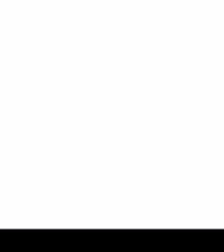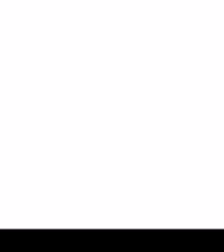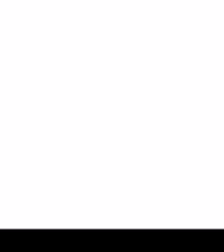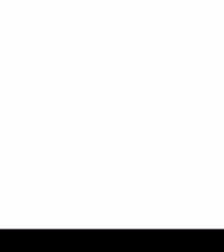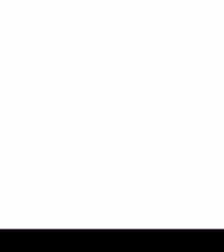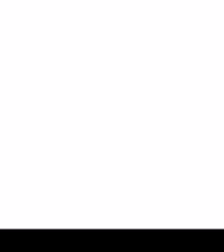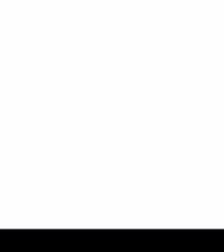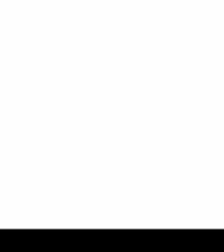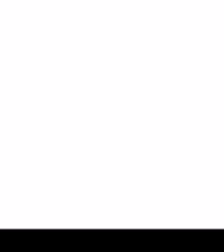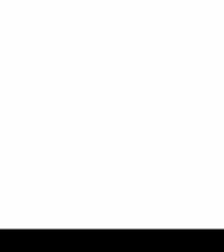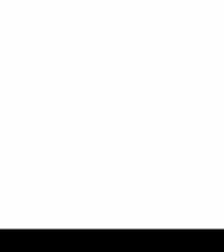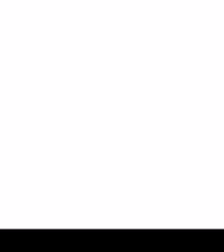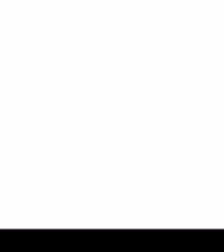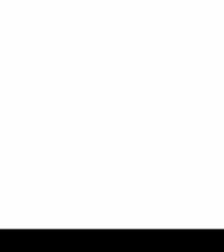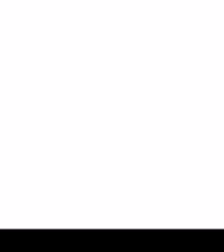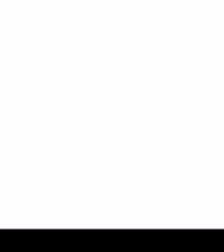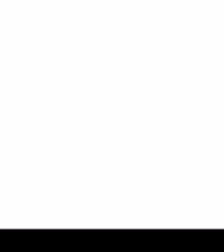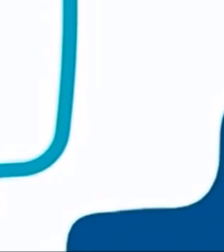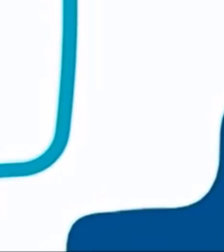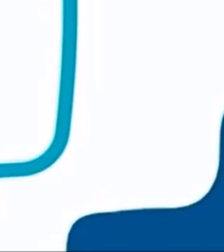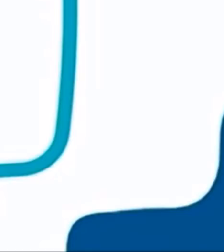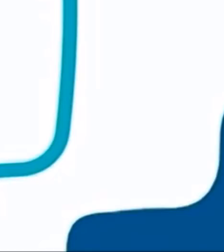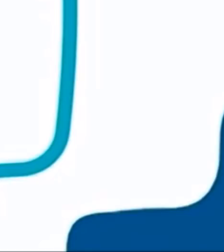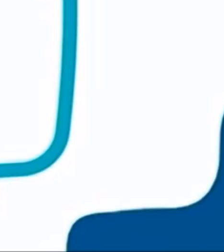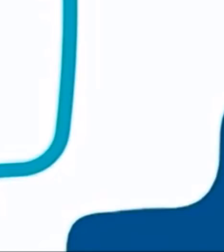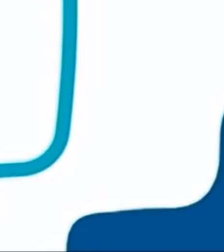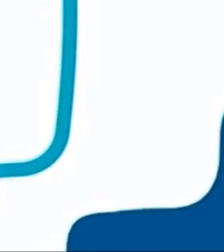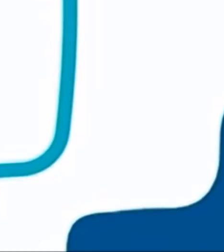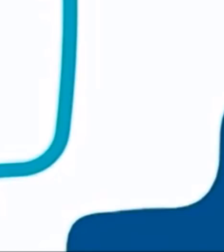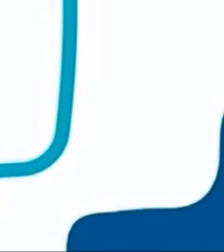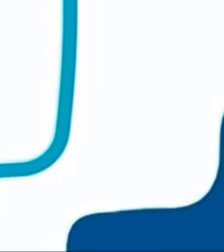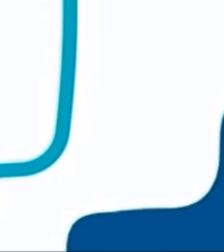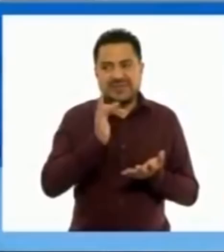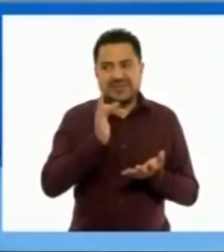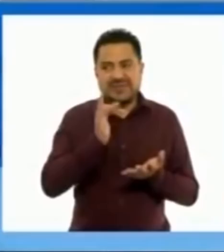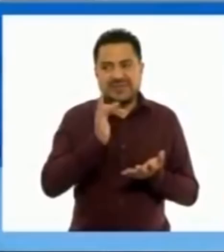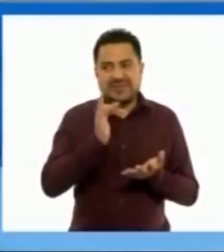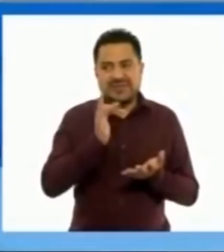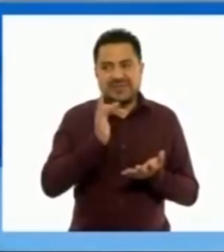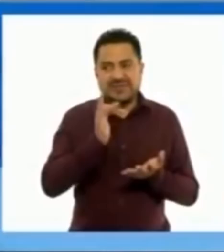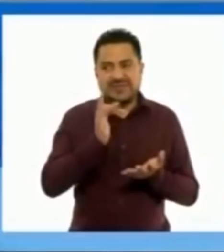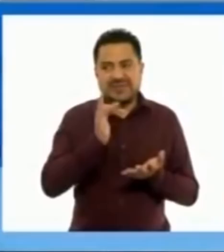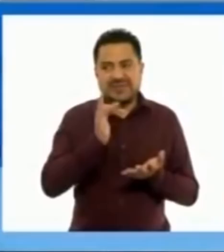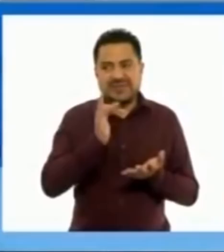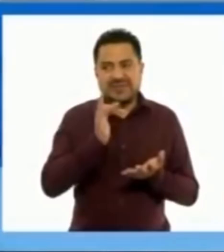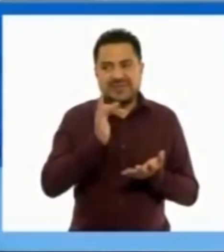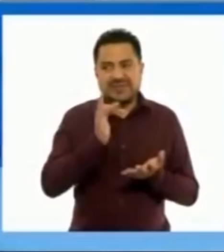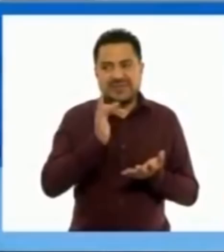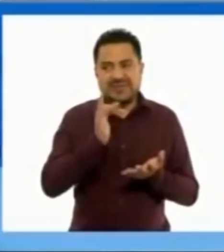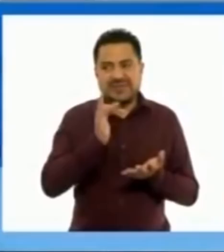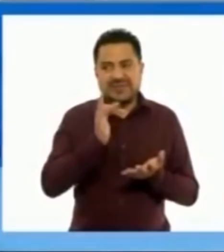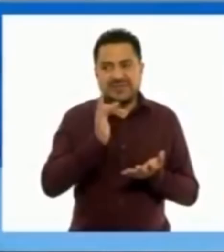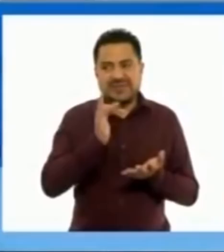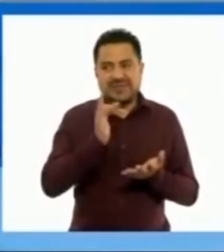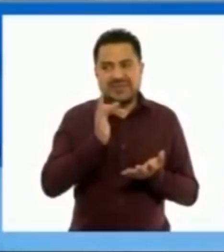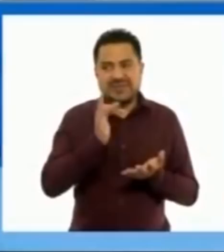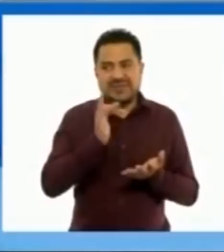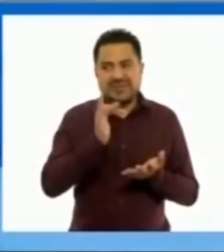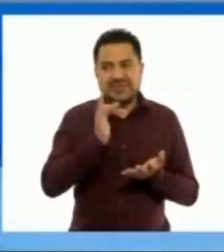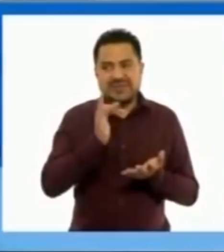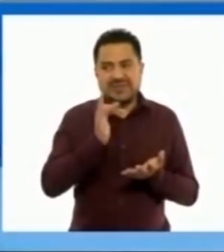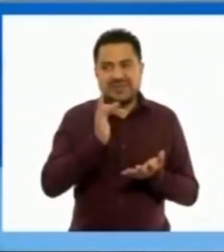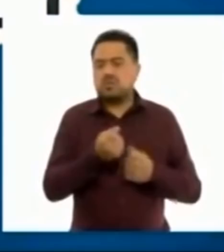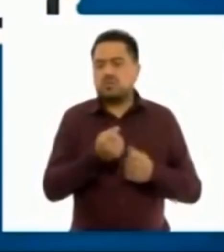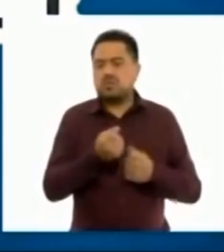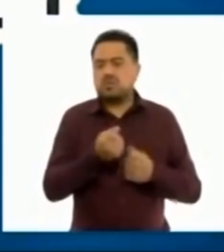distintas religiones y sus características. Seguimos con matemáticas, el tema es las pulseras. Ale nos cuenta que su abuelita vende pulseras y necesita su